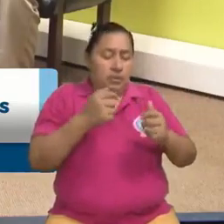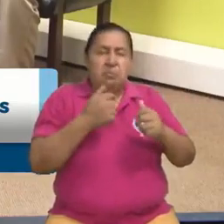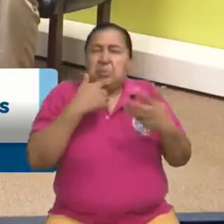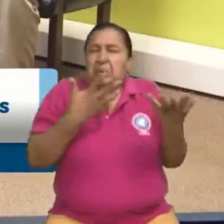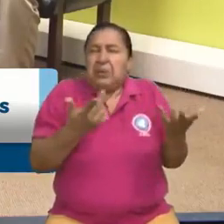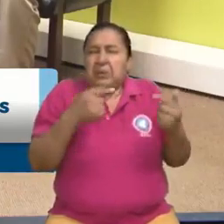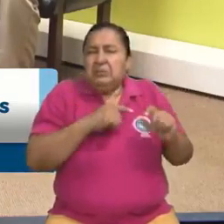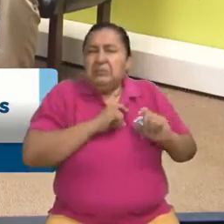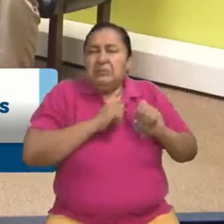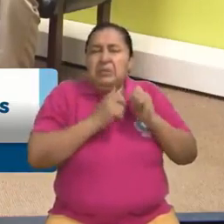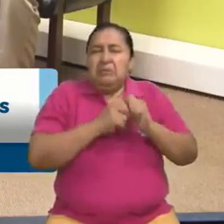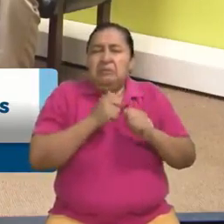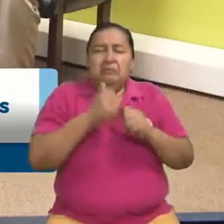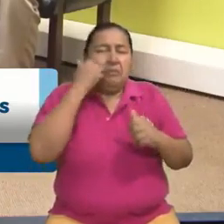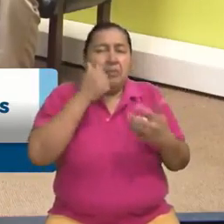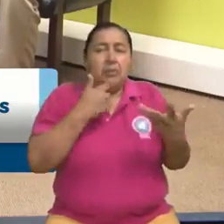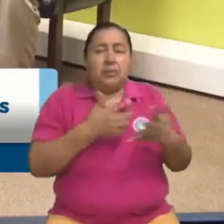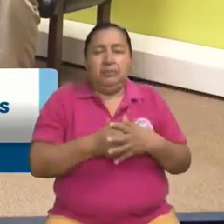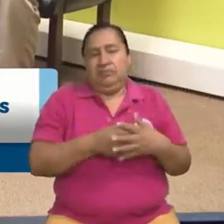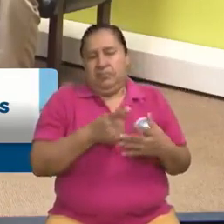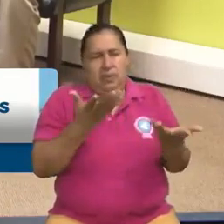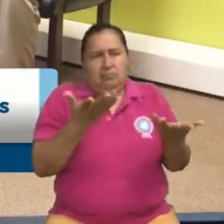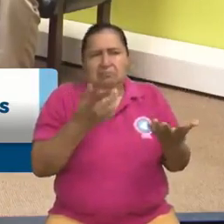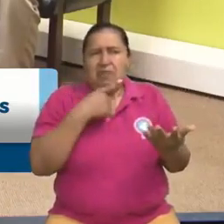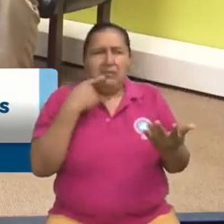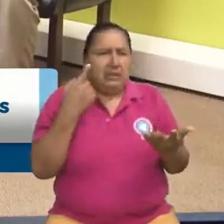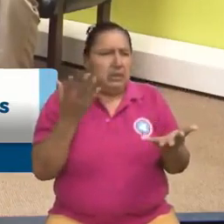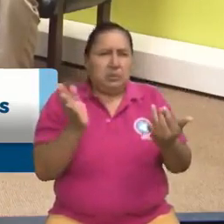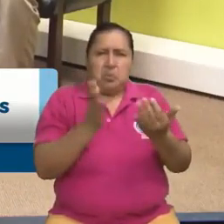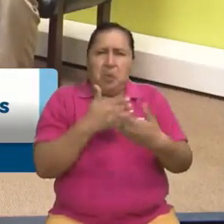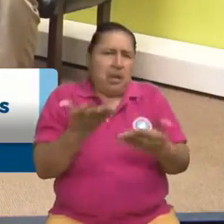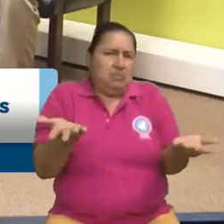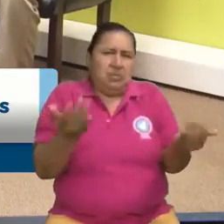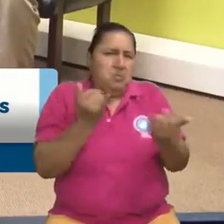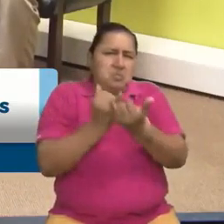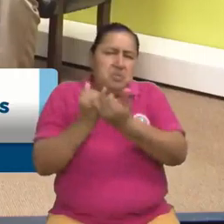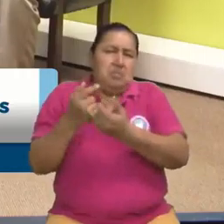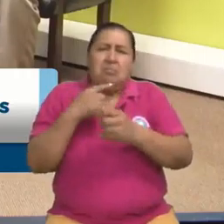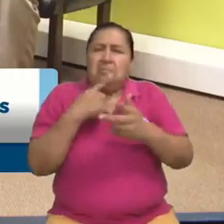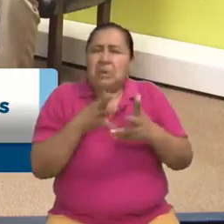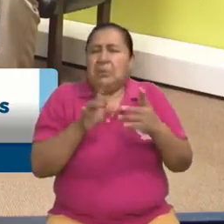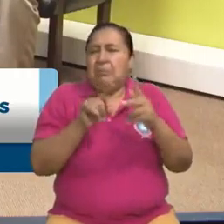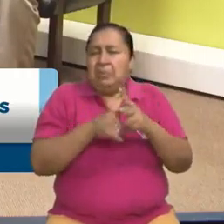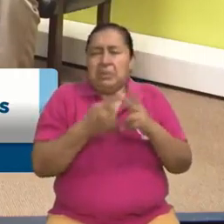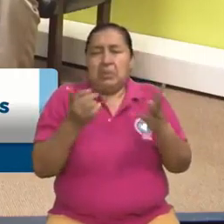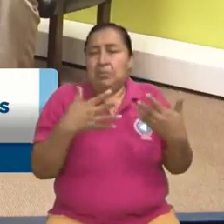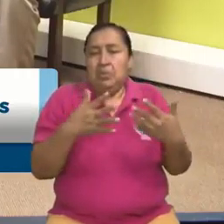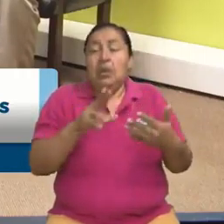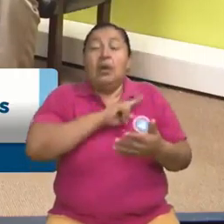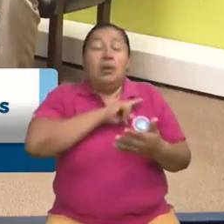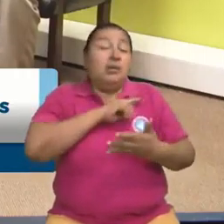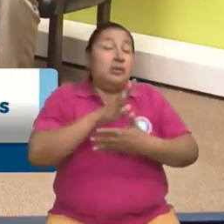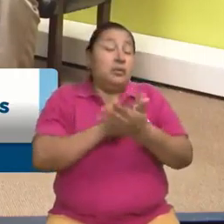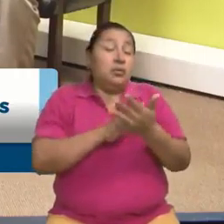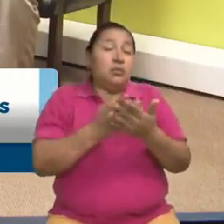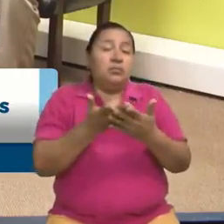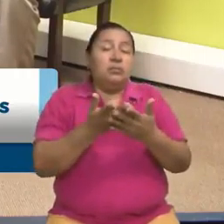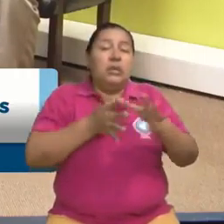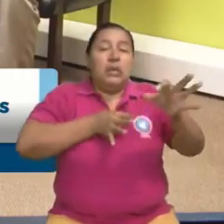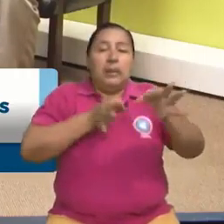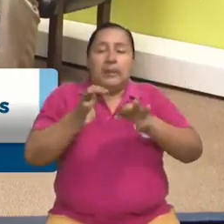congénita, doctor? La verdad es que no hay un origen común. Hay pocas cardiopatías que tienen una